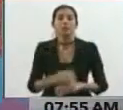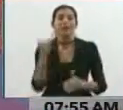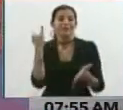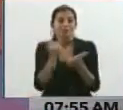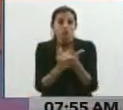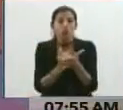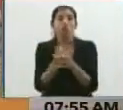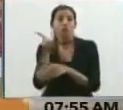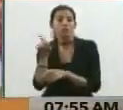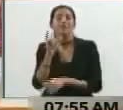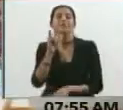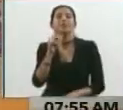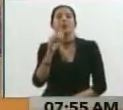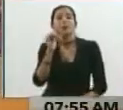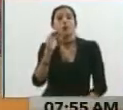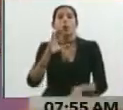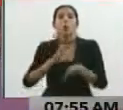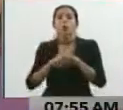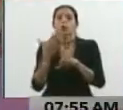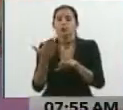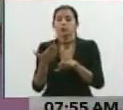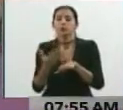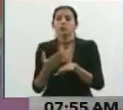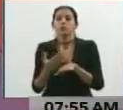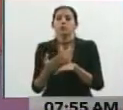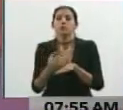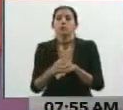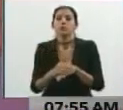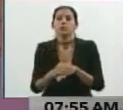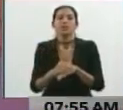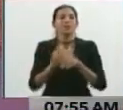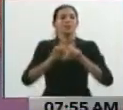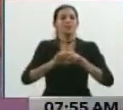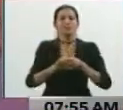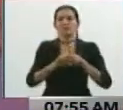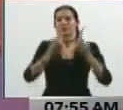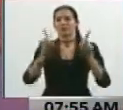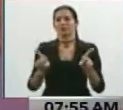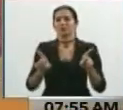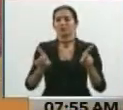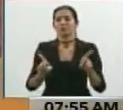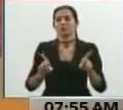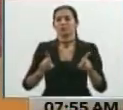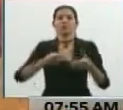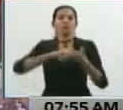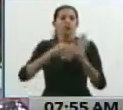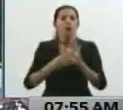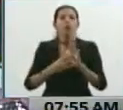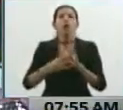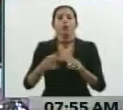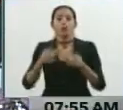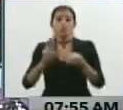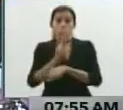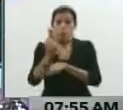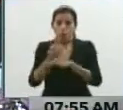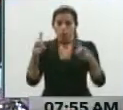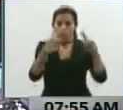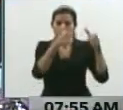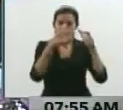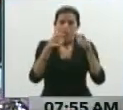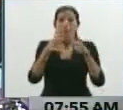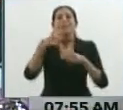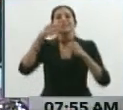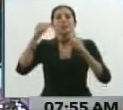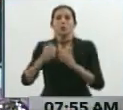tienen que acudir también al censo porque eso ya tiene otra otra connotación en una visión policial en una visión de seguridad del estado y en los medios de